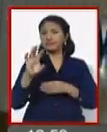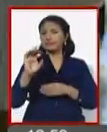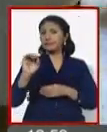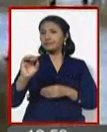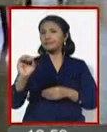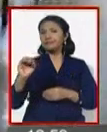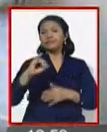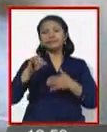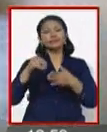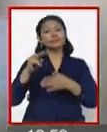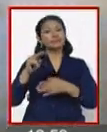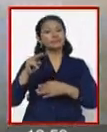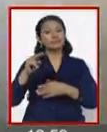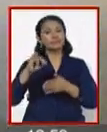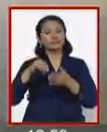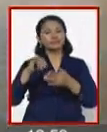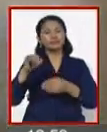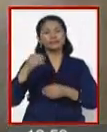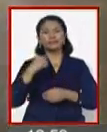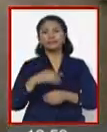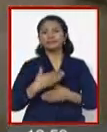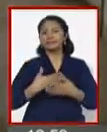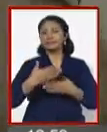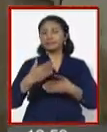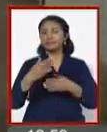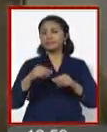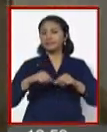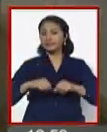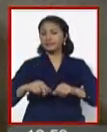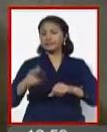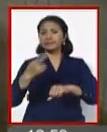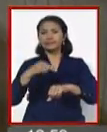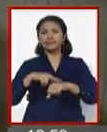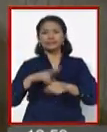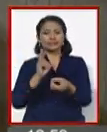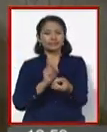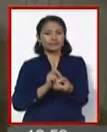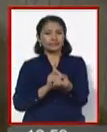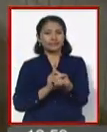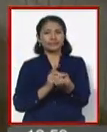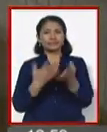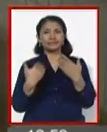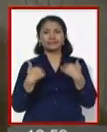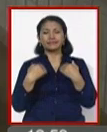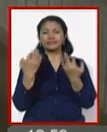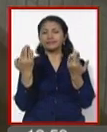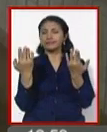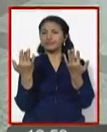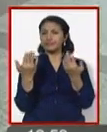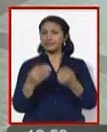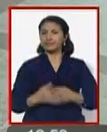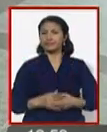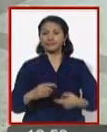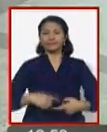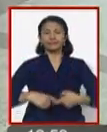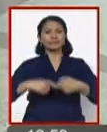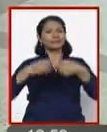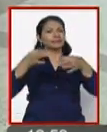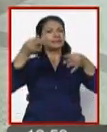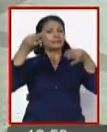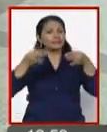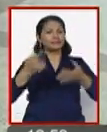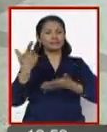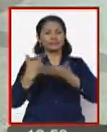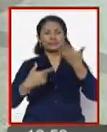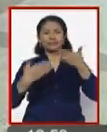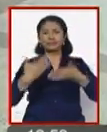horas de este día jueves. El día de mañana las atenciones serán de forma normal. Los médicos entrarán a un cuarto intermedio para definir